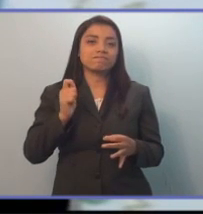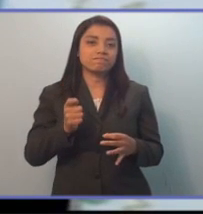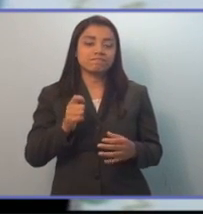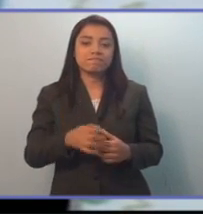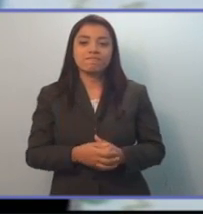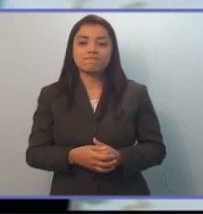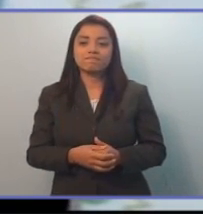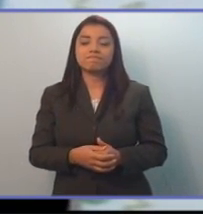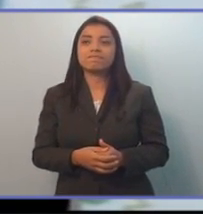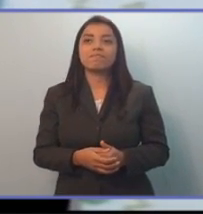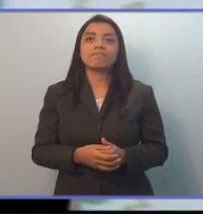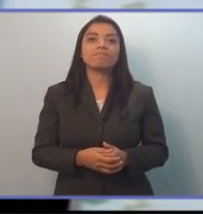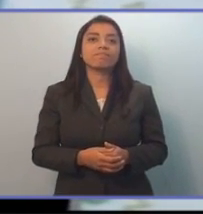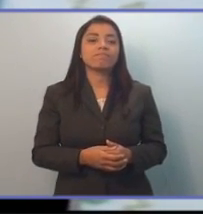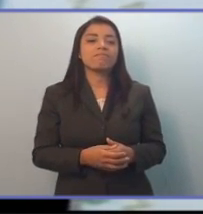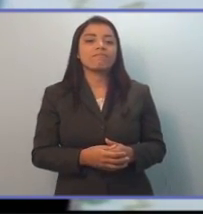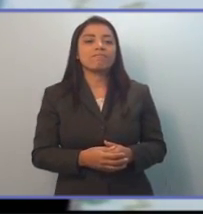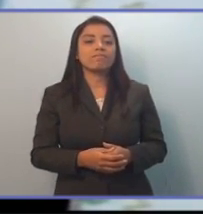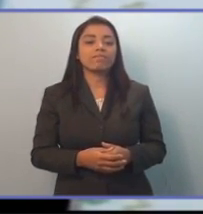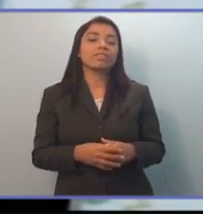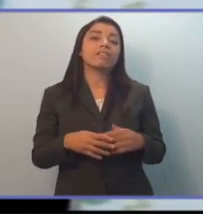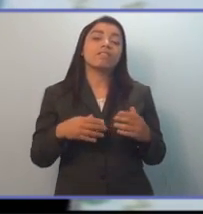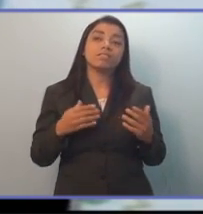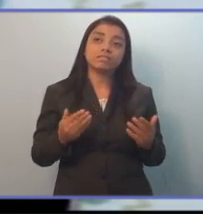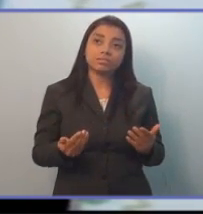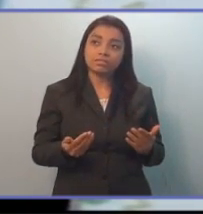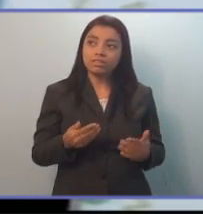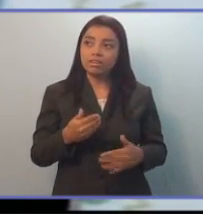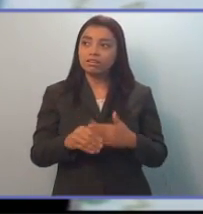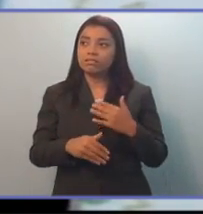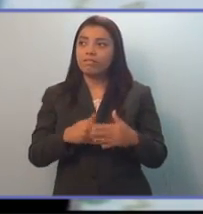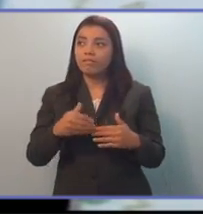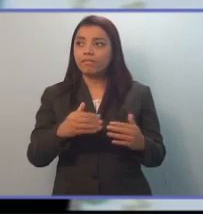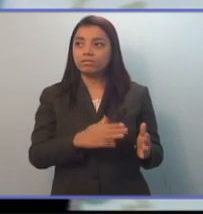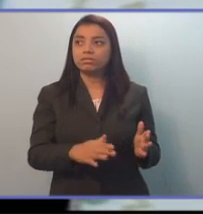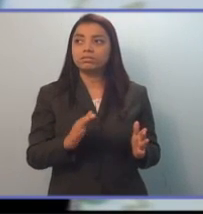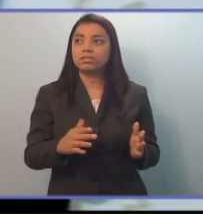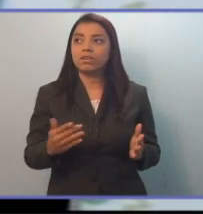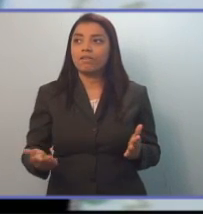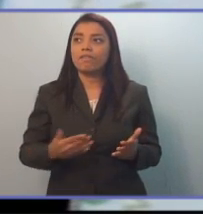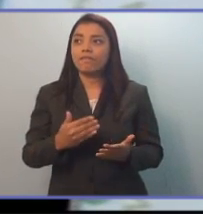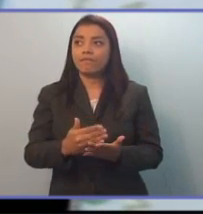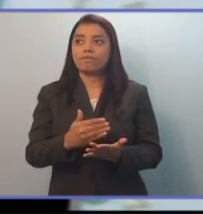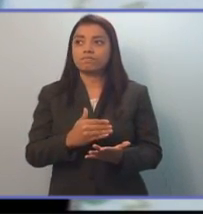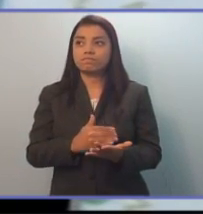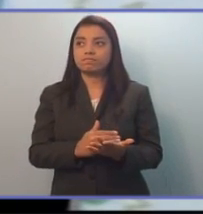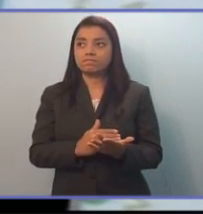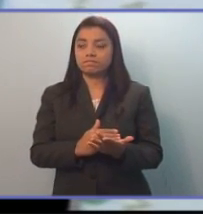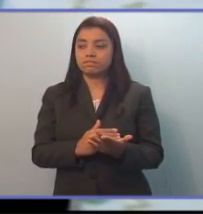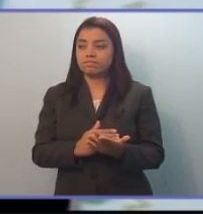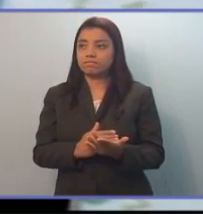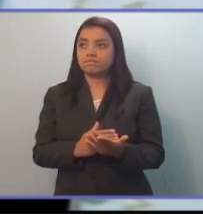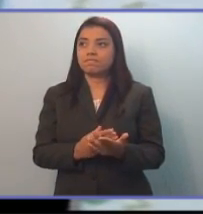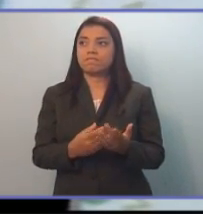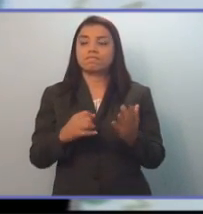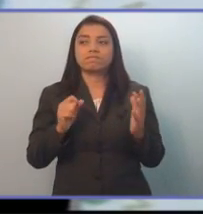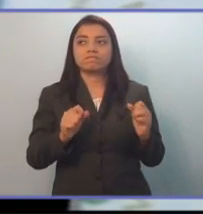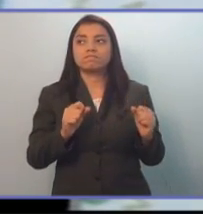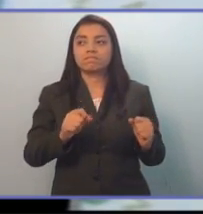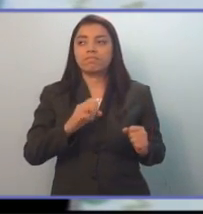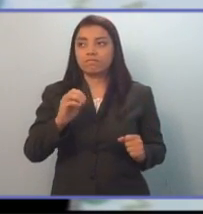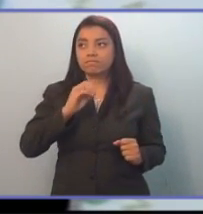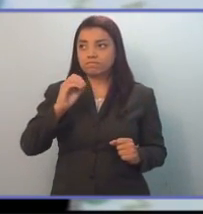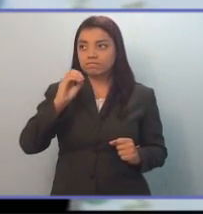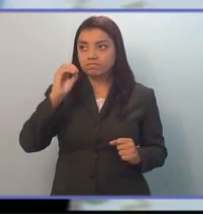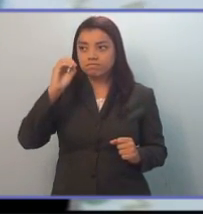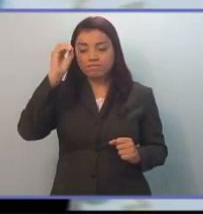denuncia, se aboca hacia el funcionario denunciado, observa la resolución que es